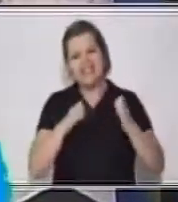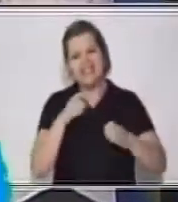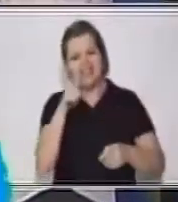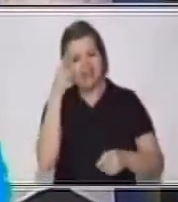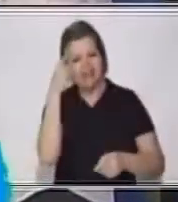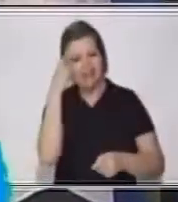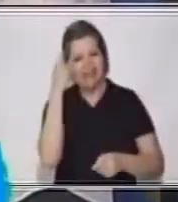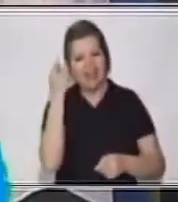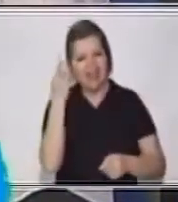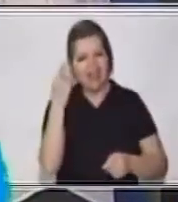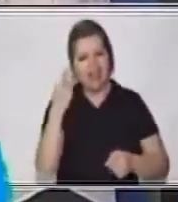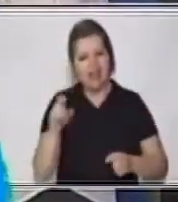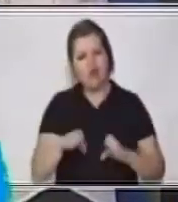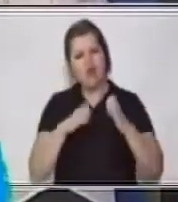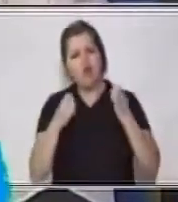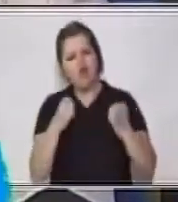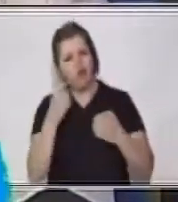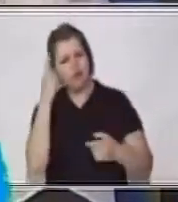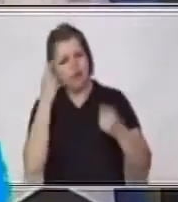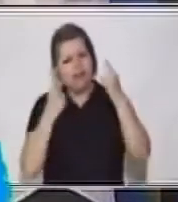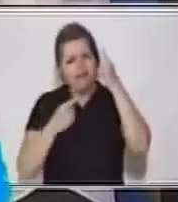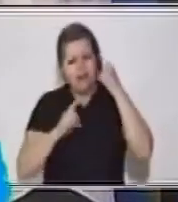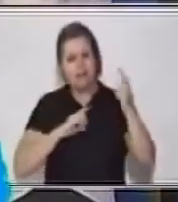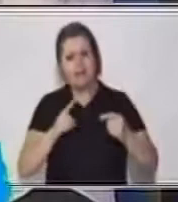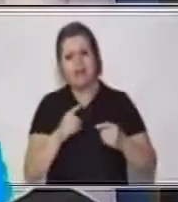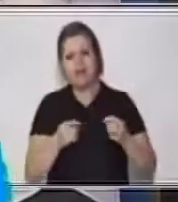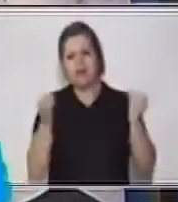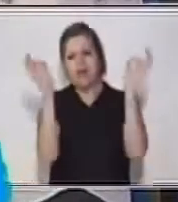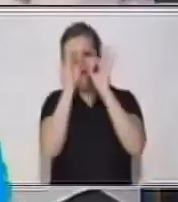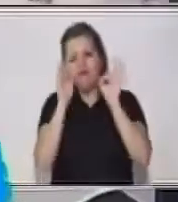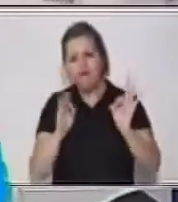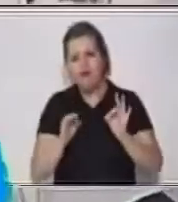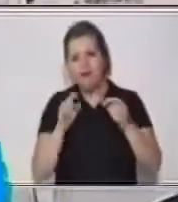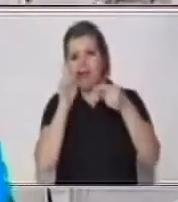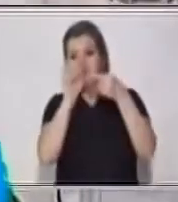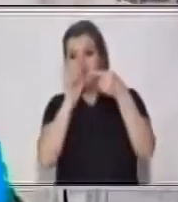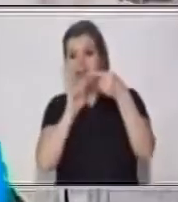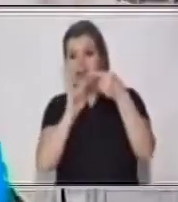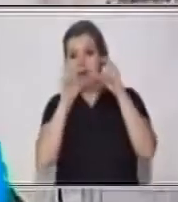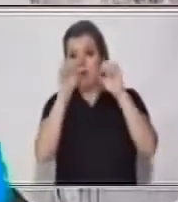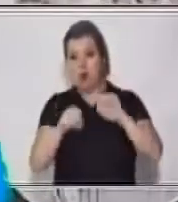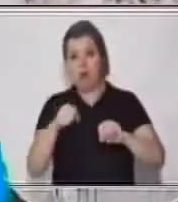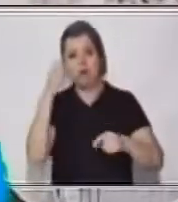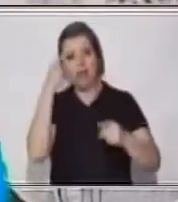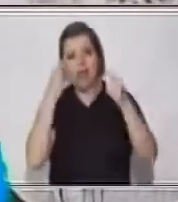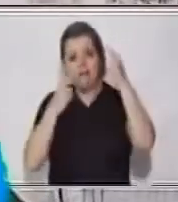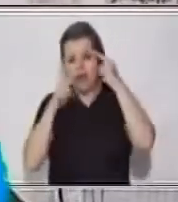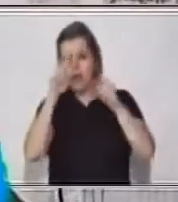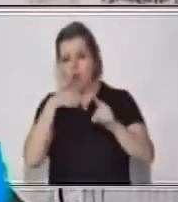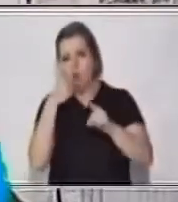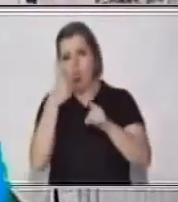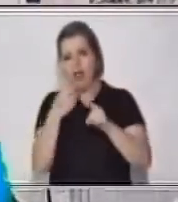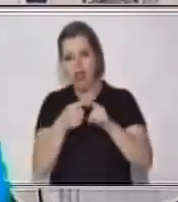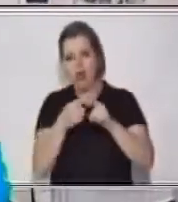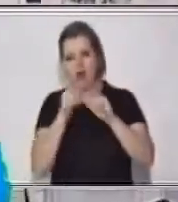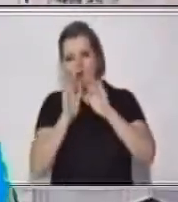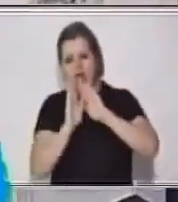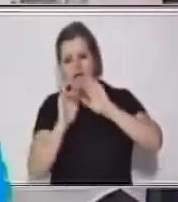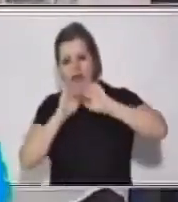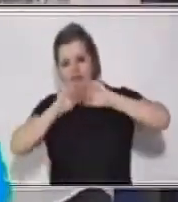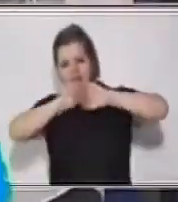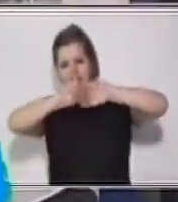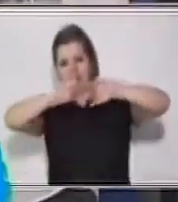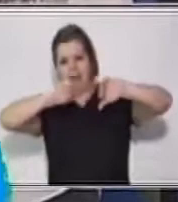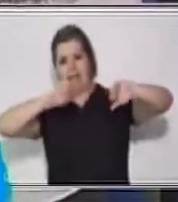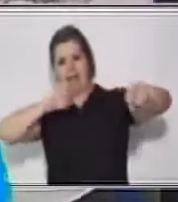cómo sabemos que es un morfema derivativo? Lo podemos identificar cuando nosotros suprimimos o quitamos el